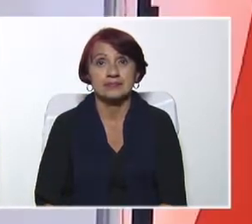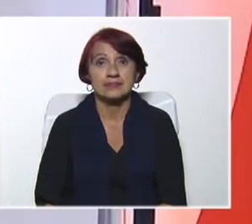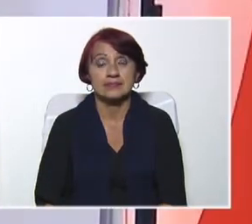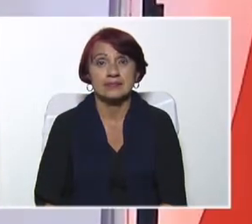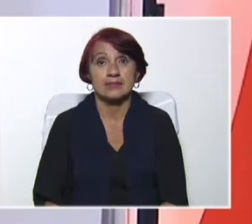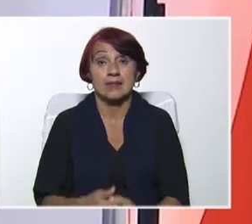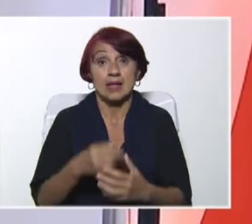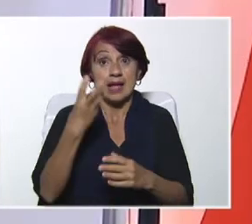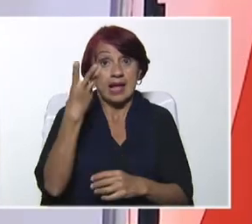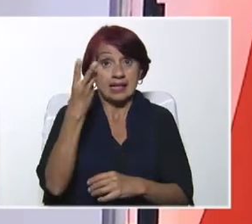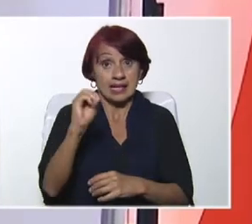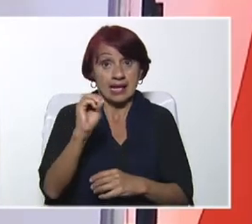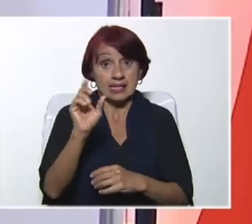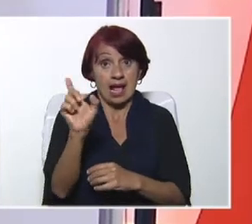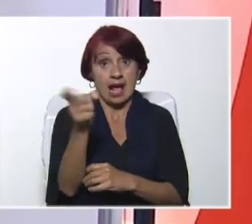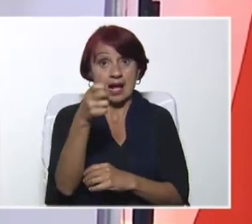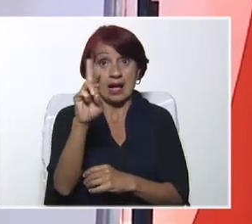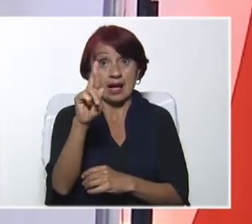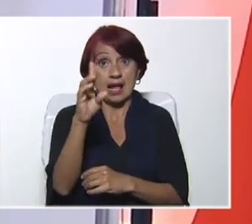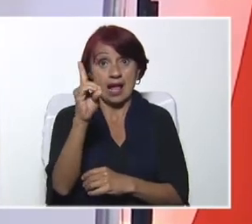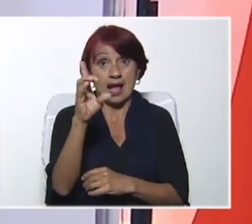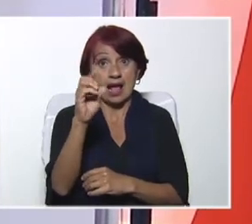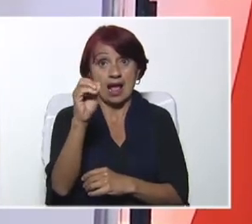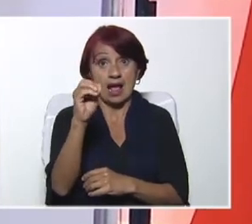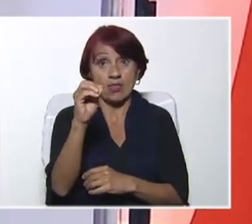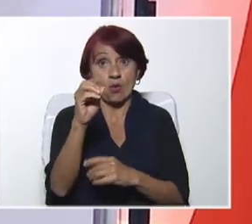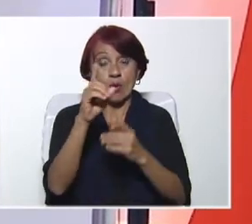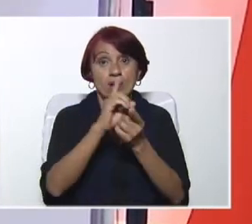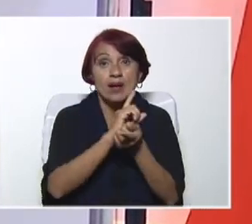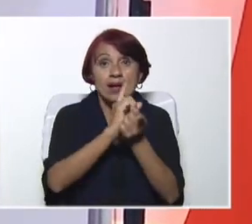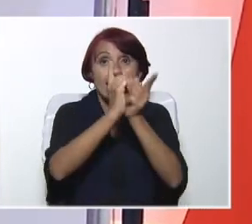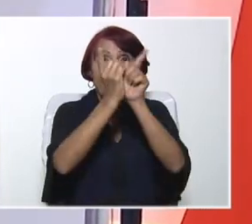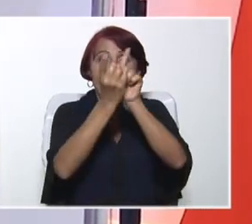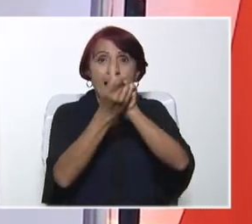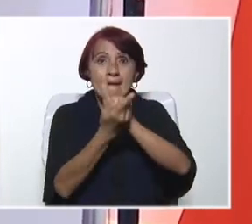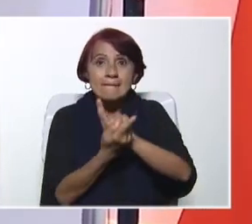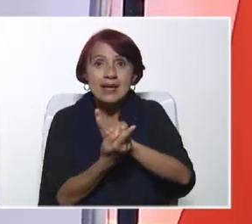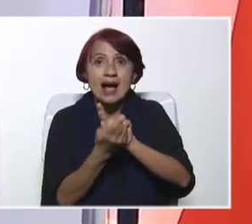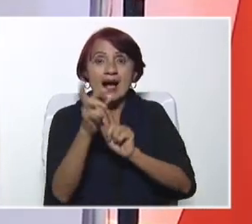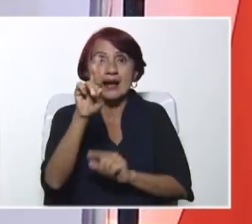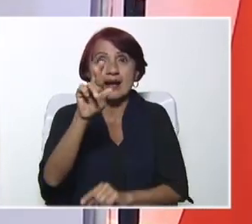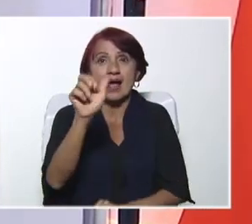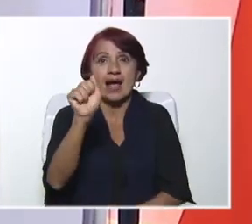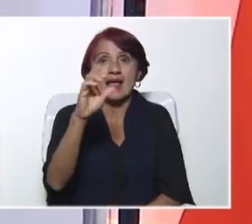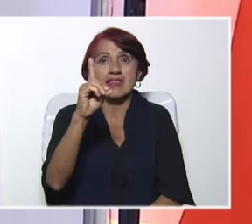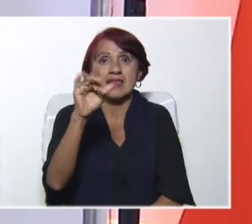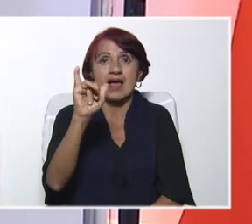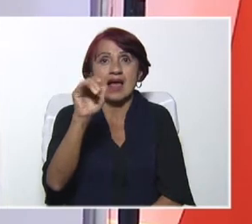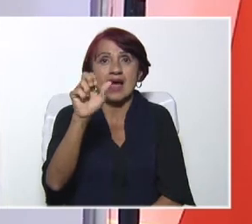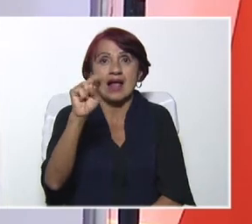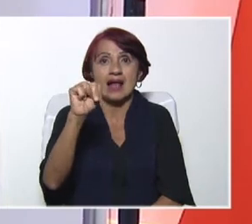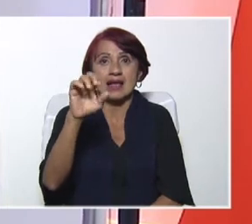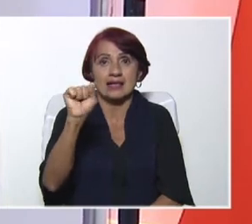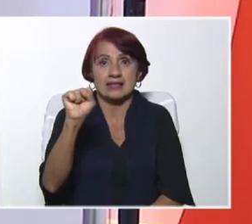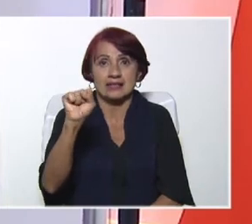Pasar 30 grados a radianes. Comenzamos con lo que tenemos, 30 grados.